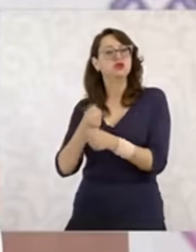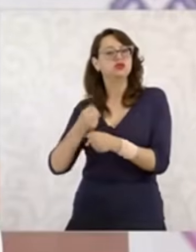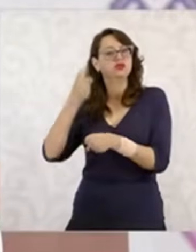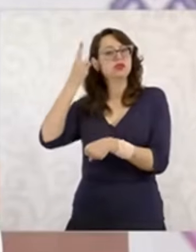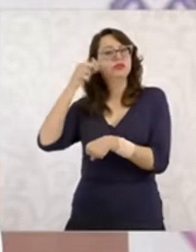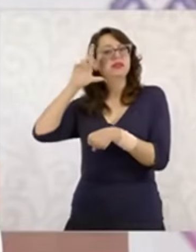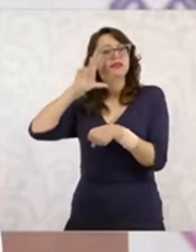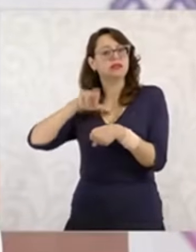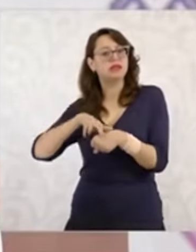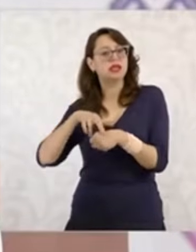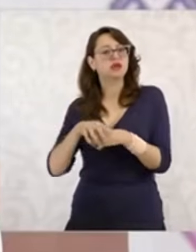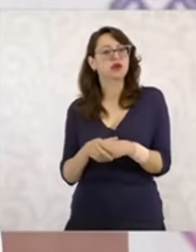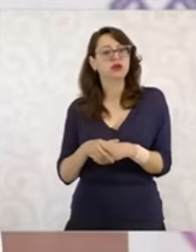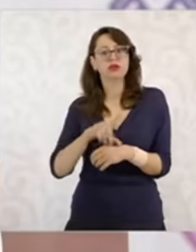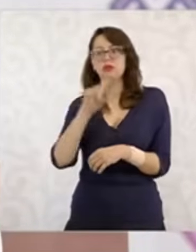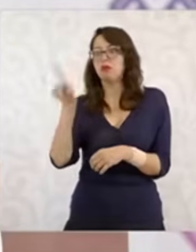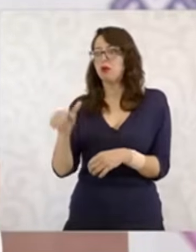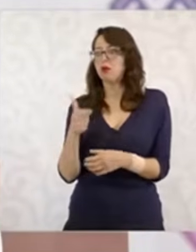director de Luz y Fuerza del Centro.